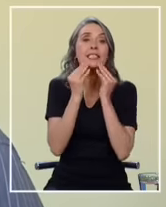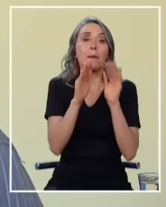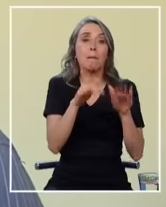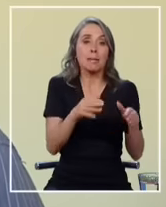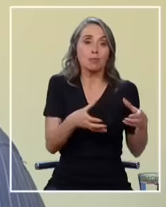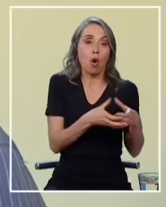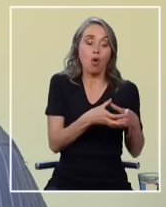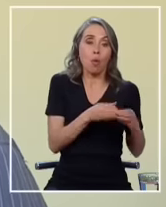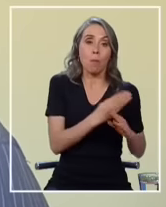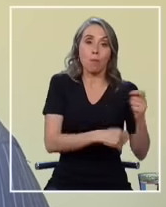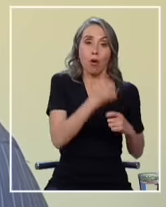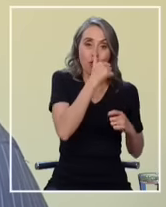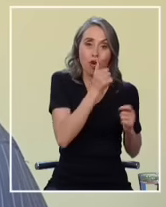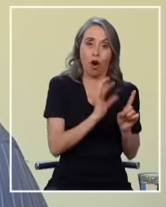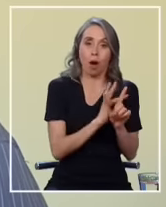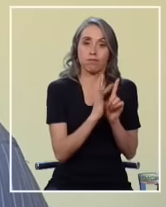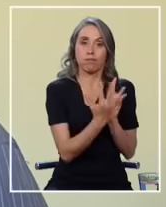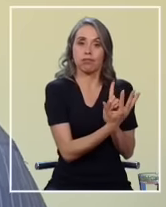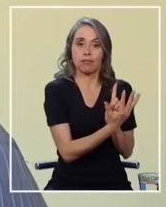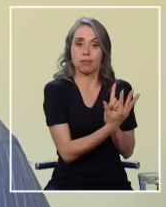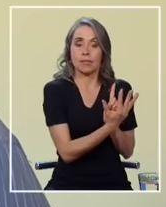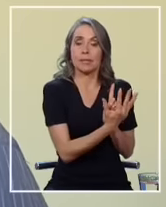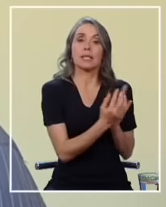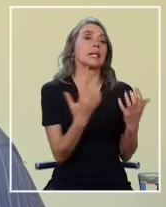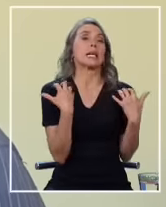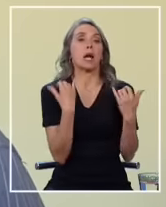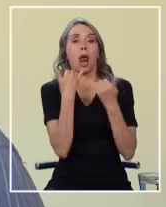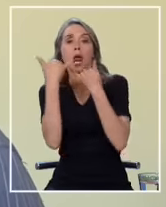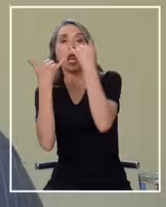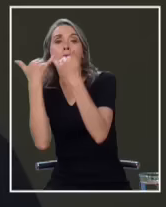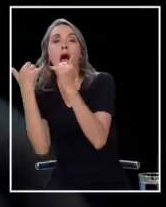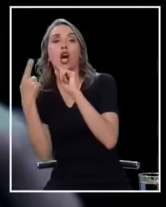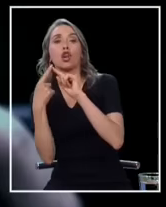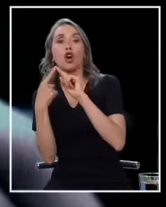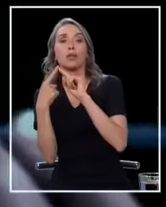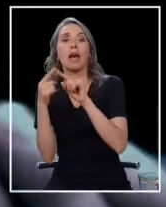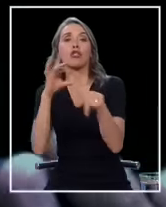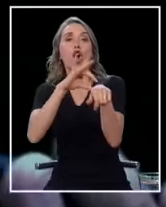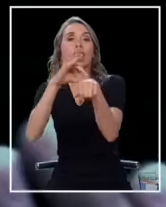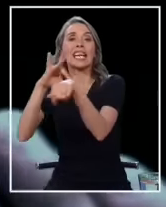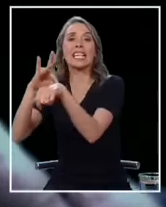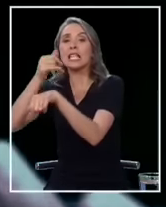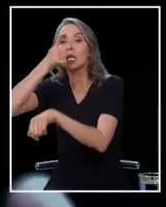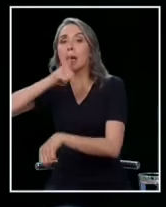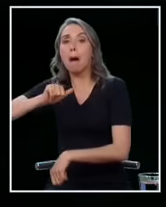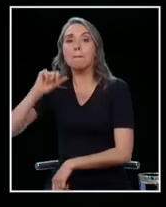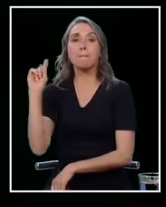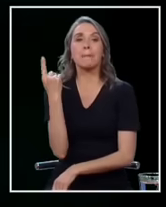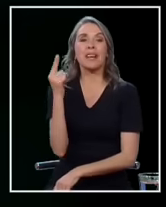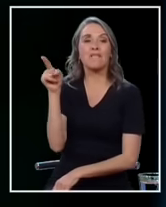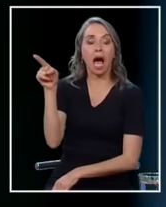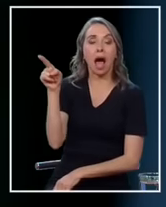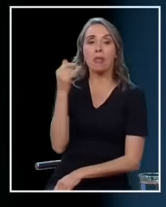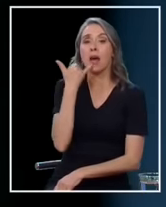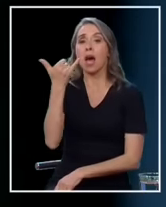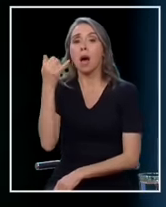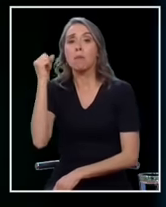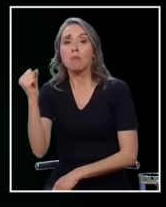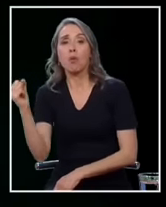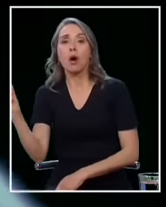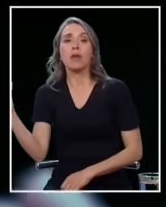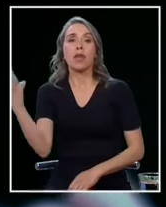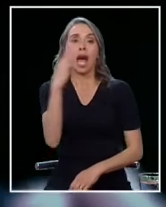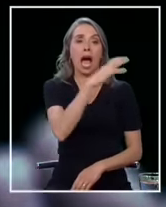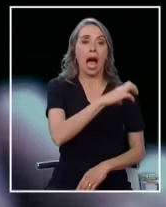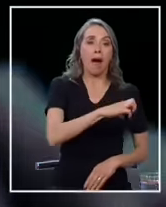organización la que se encarga de contactar a clínicas privadas con el objeto de que fuera trasladado